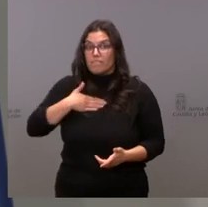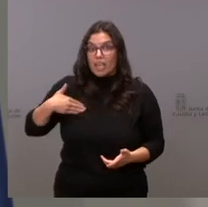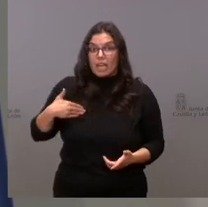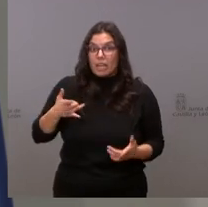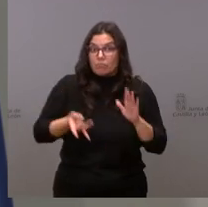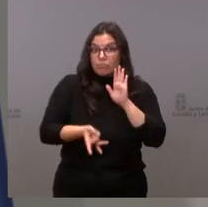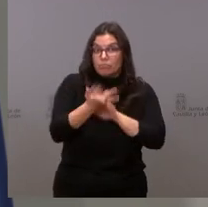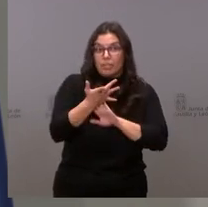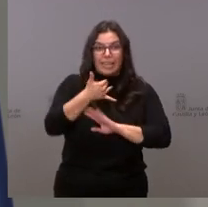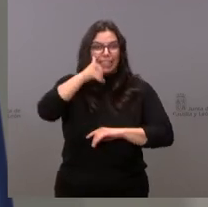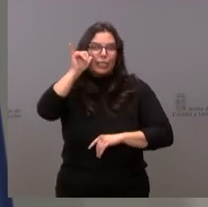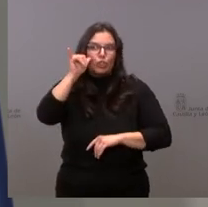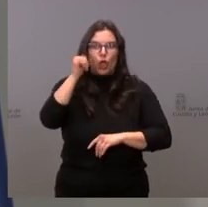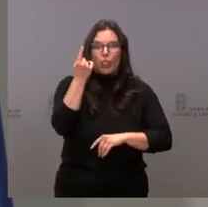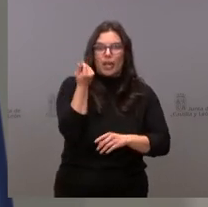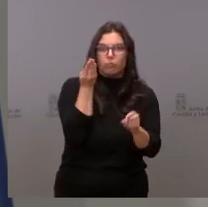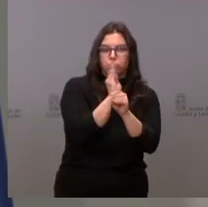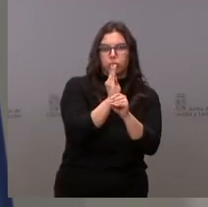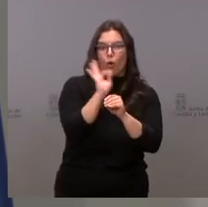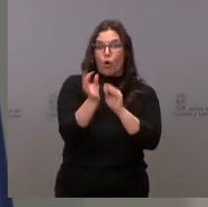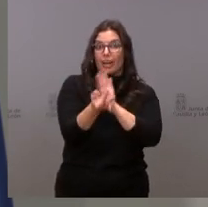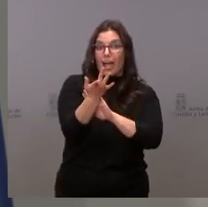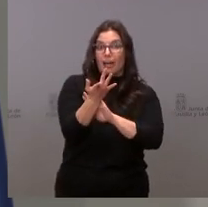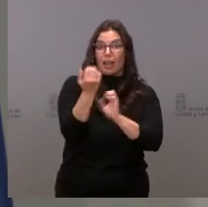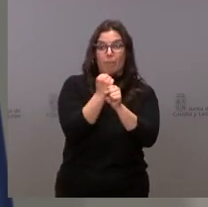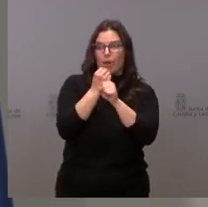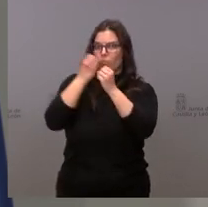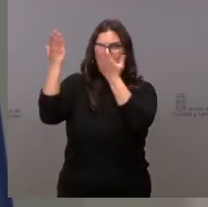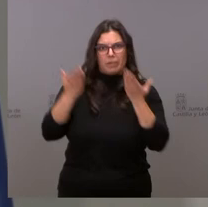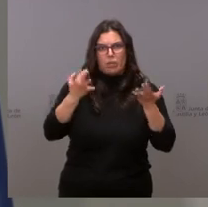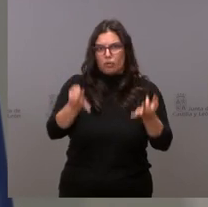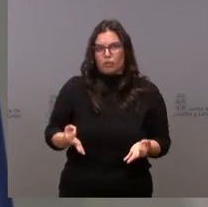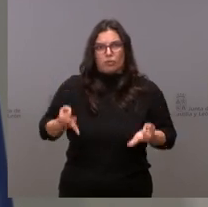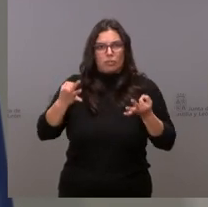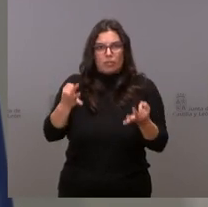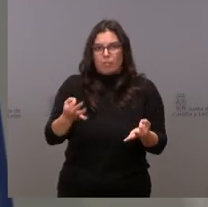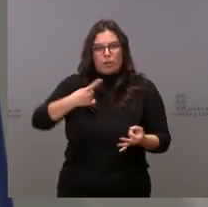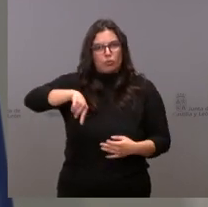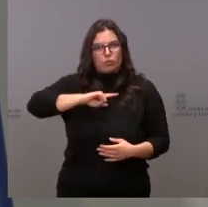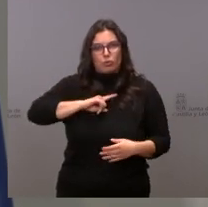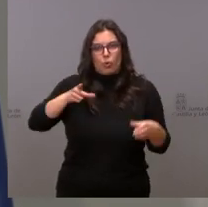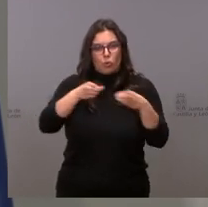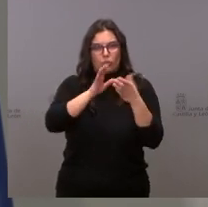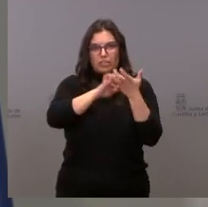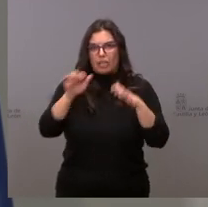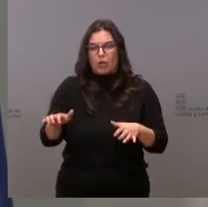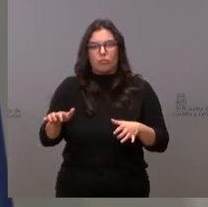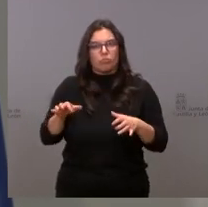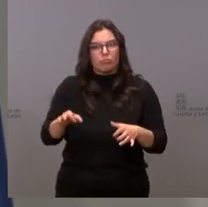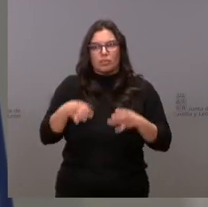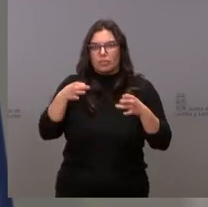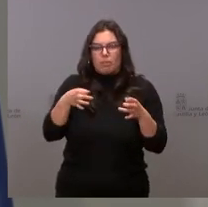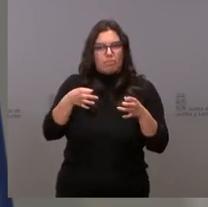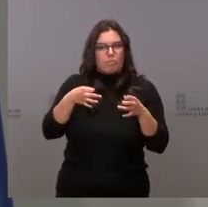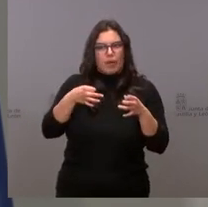arriesgar su dinero que quiera contribuir a crear empleo pues es bienvenido y va a encontrar siempre en la administración autonómica un fiel